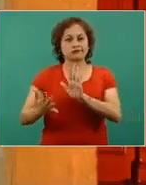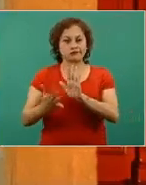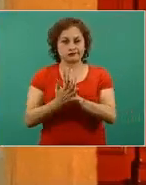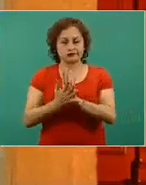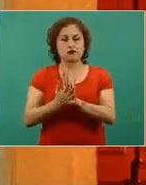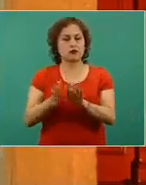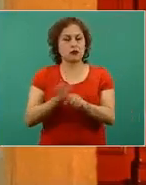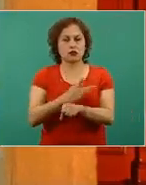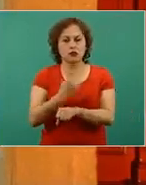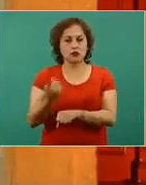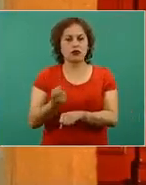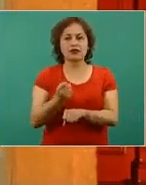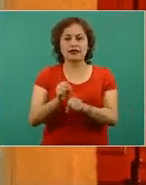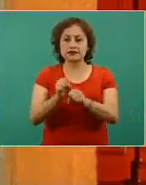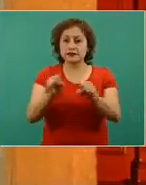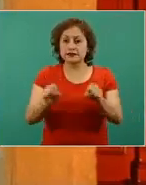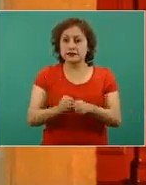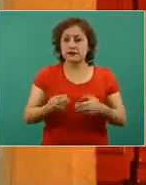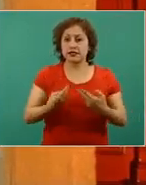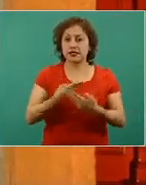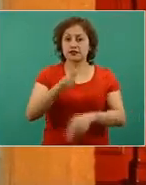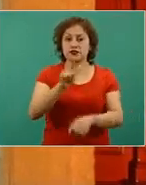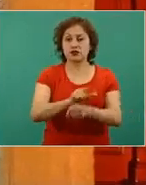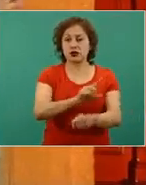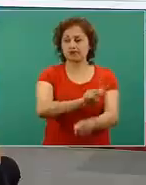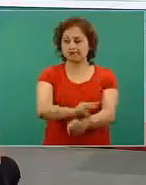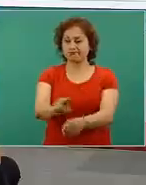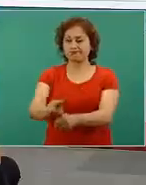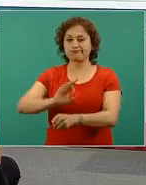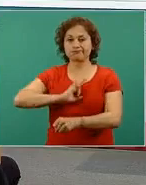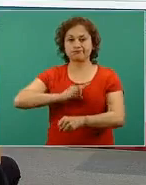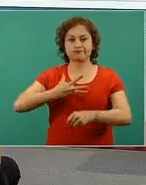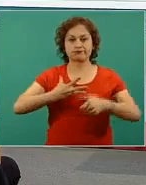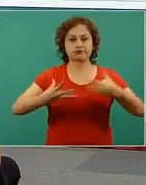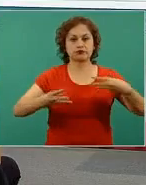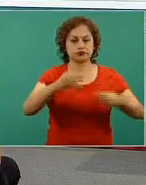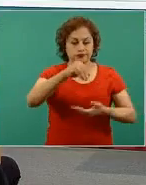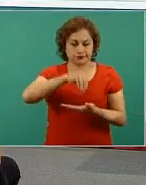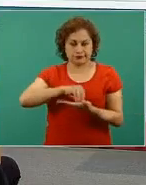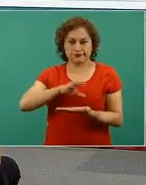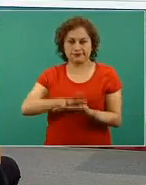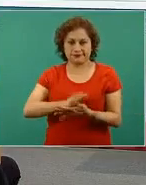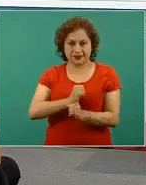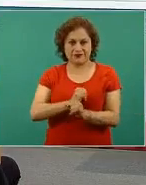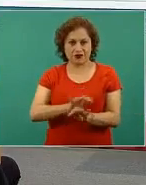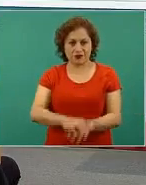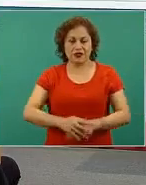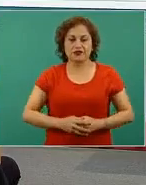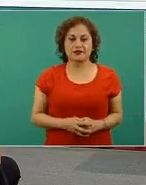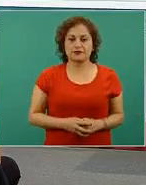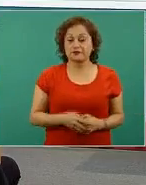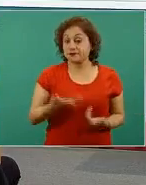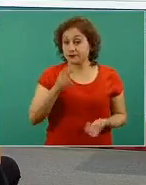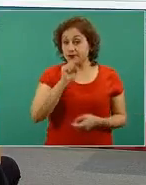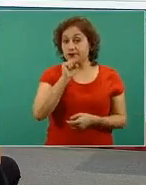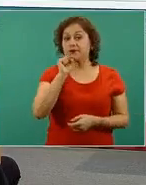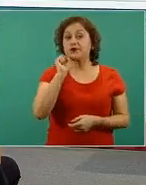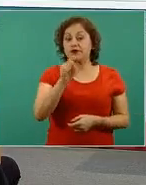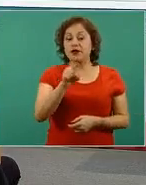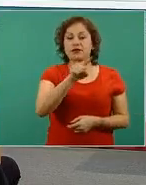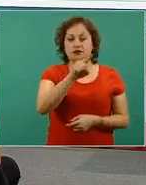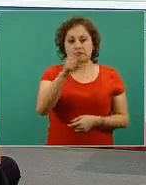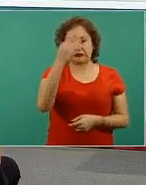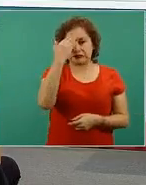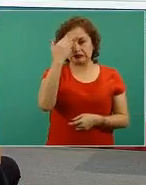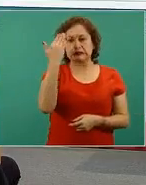Nacional de Vigilancia Epidemiológica y, por supuesto, también con todo este tenor en donde visualizamos que continúa